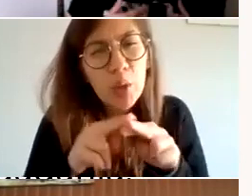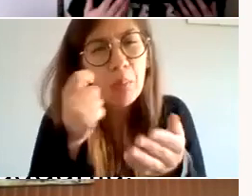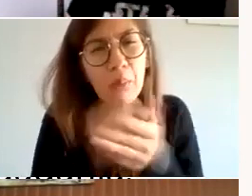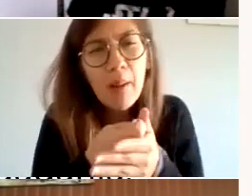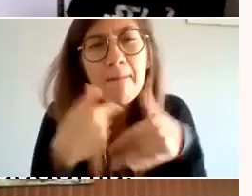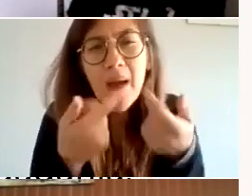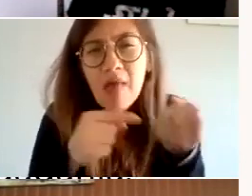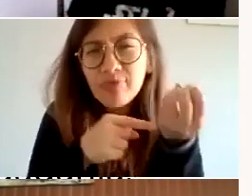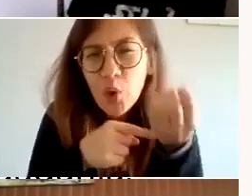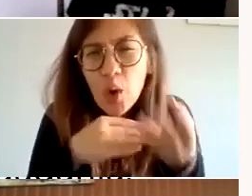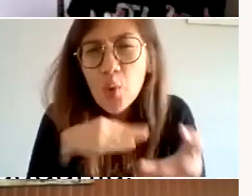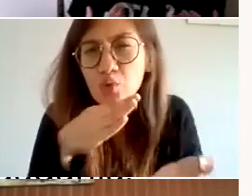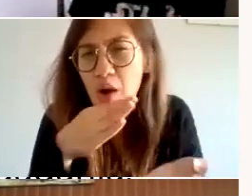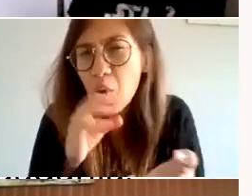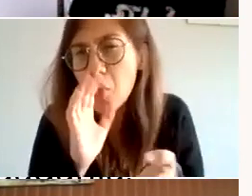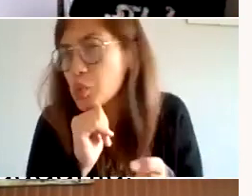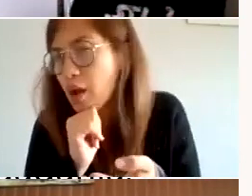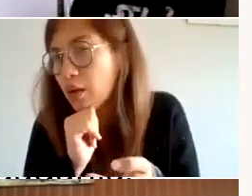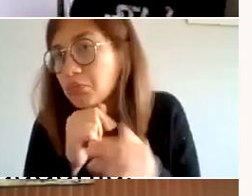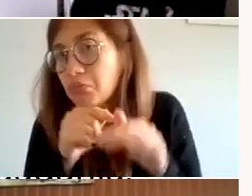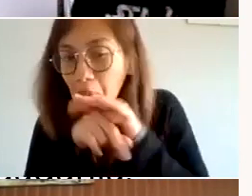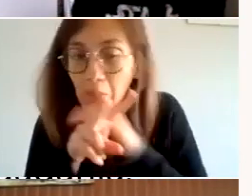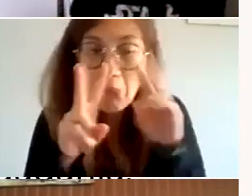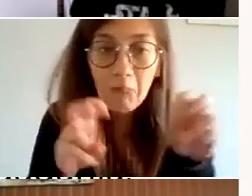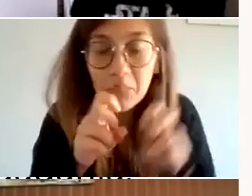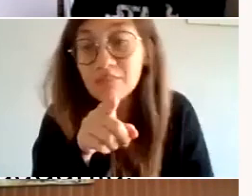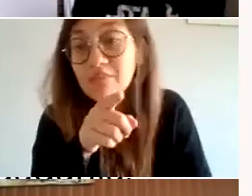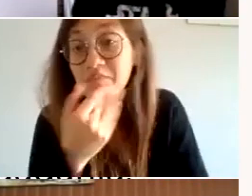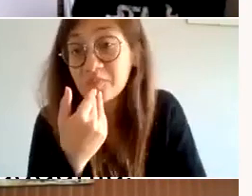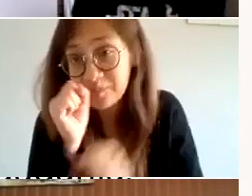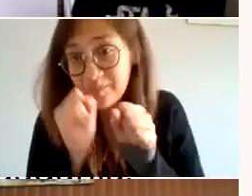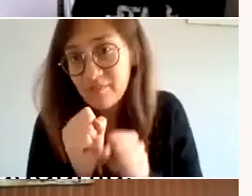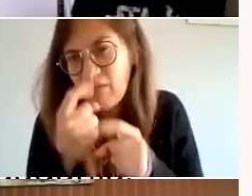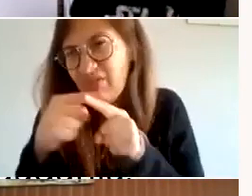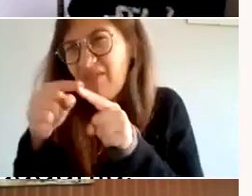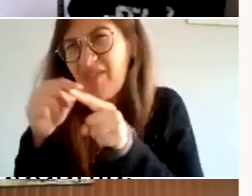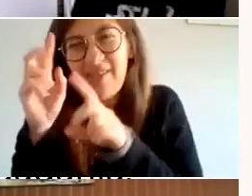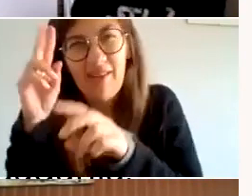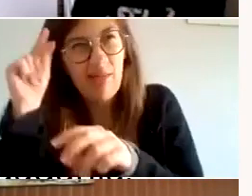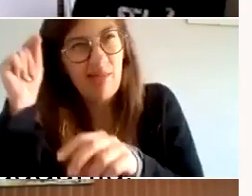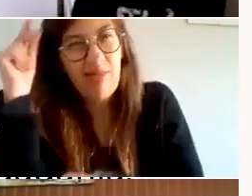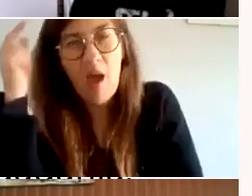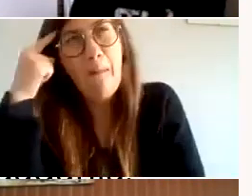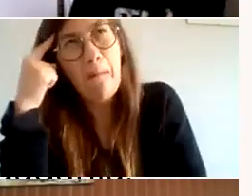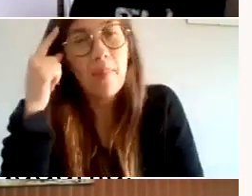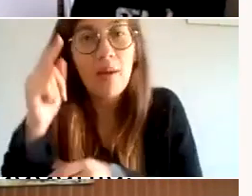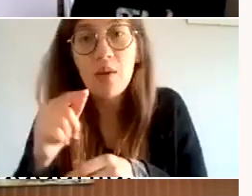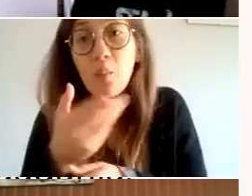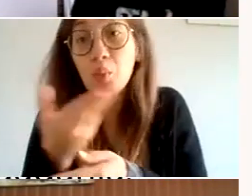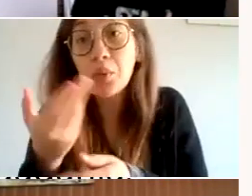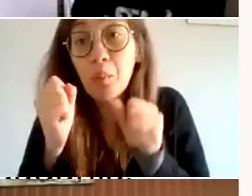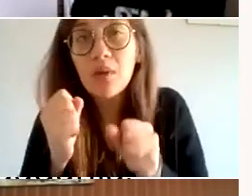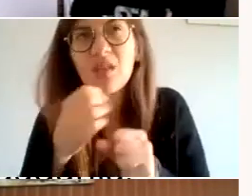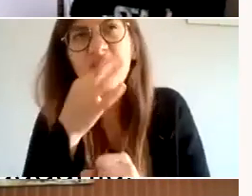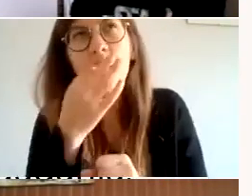hacer conclusiones que te permitan mejorar quizá de alguna manera políticas públicas para poder